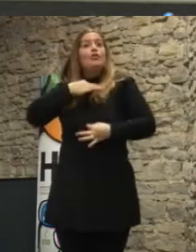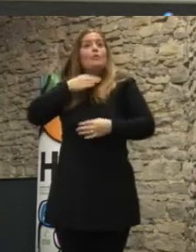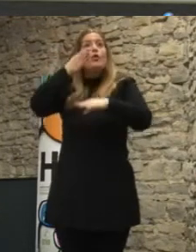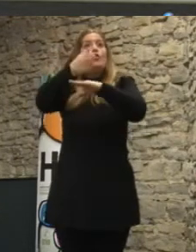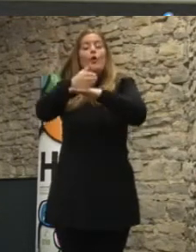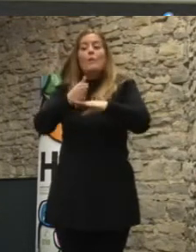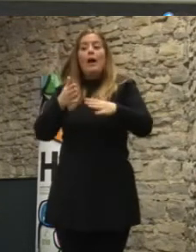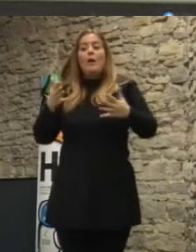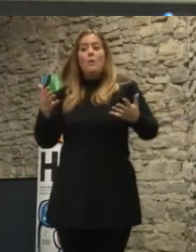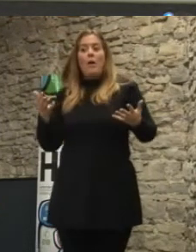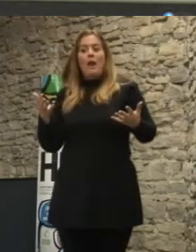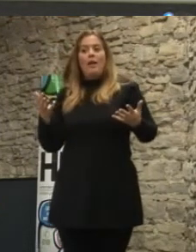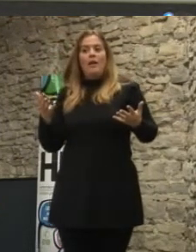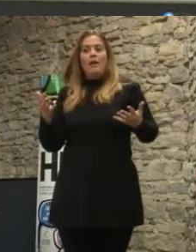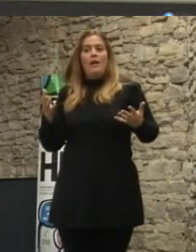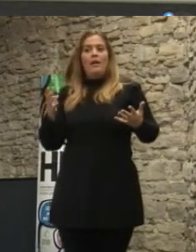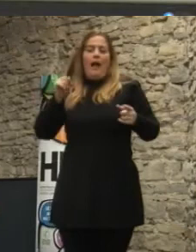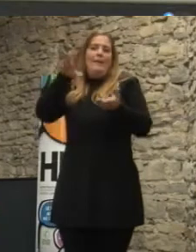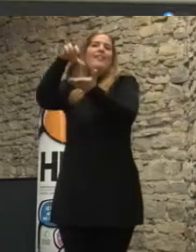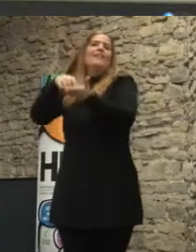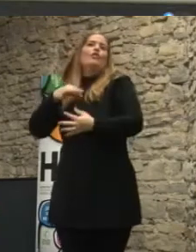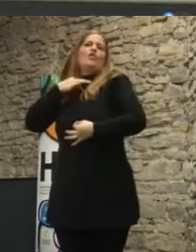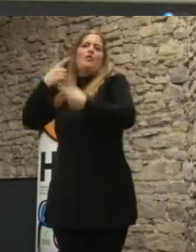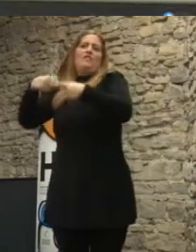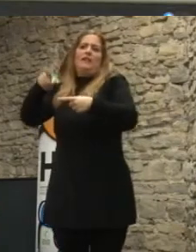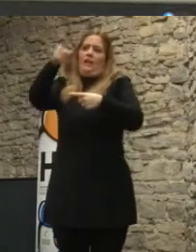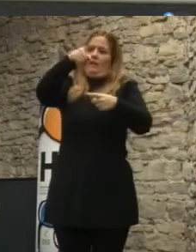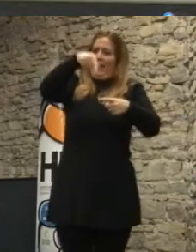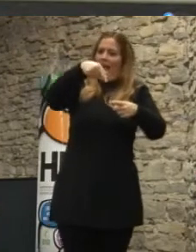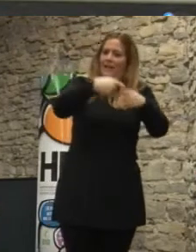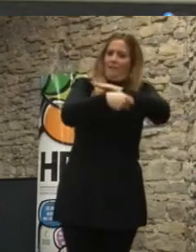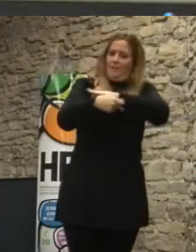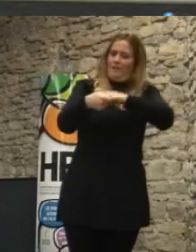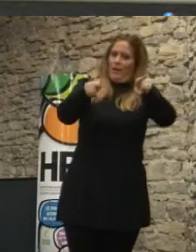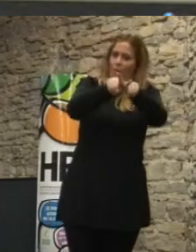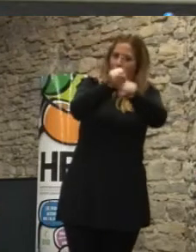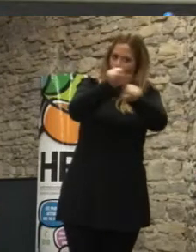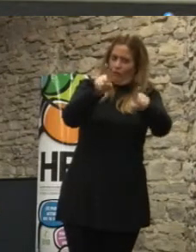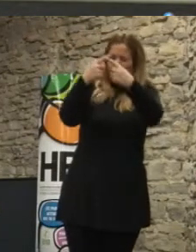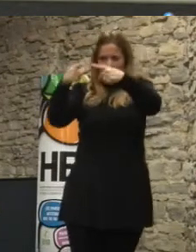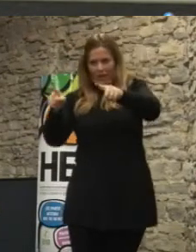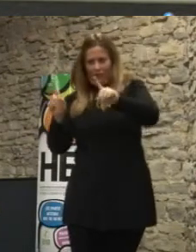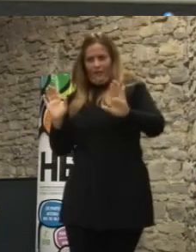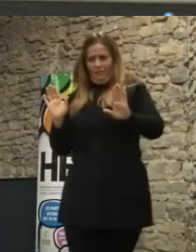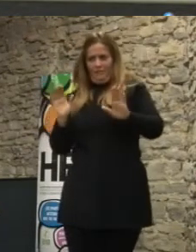centro cívico que tenéis vosotros aquí, ¿eh? Es otro tipo de centro cívico distinto. Centro